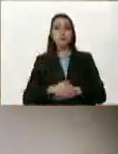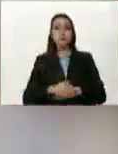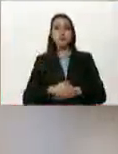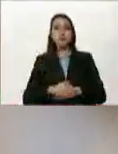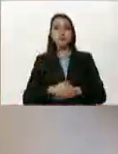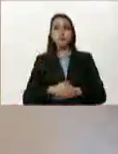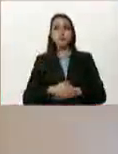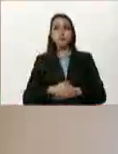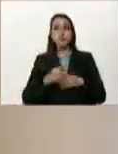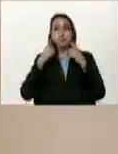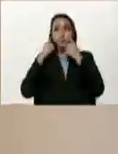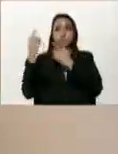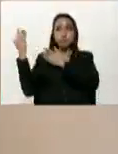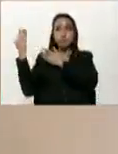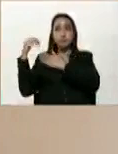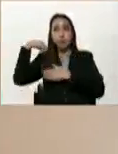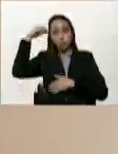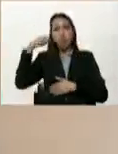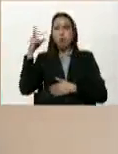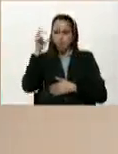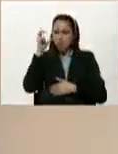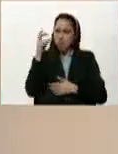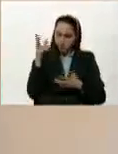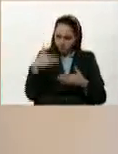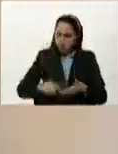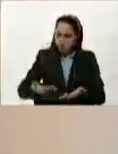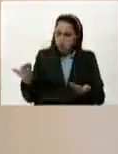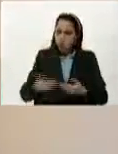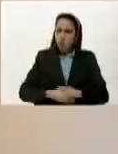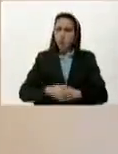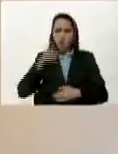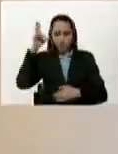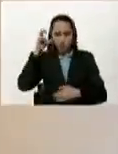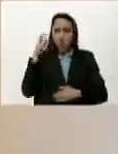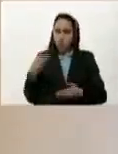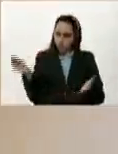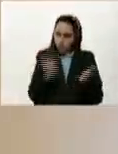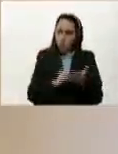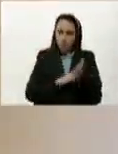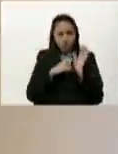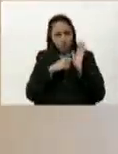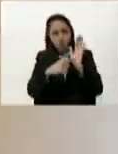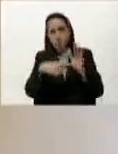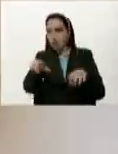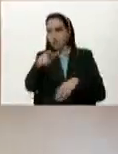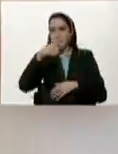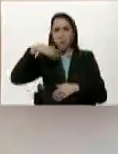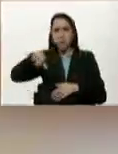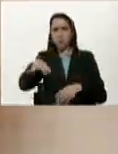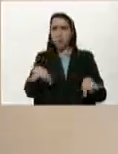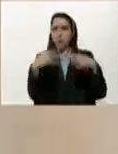ahí está el videíto por los sonidos por el sonido vamos a pasarlo por el sonido